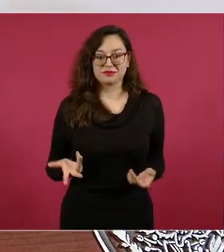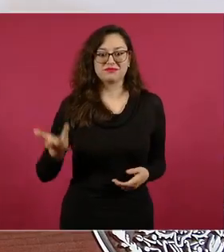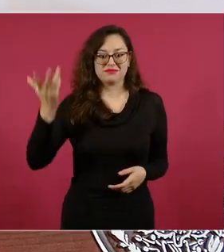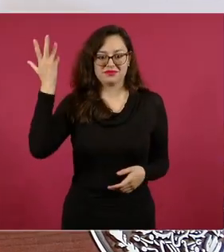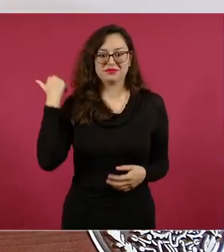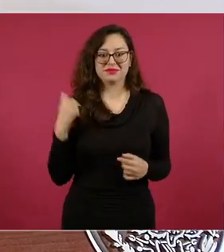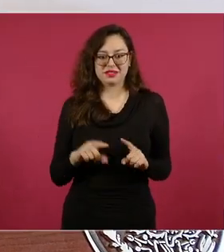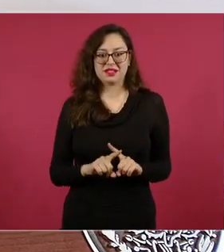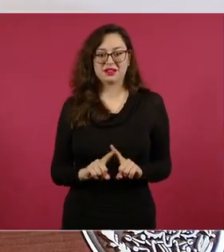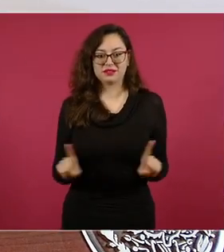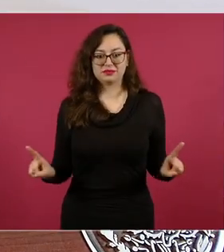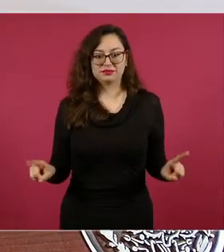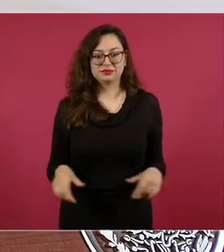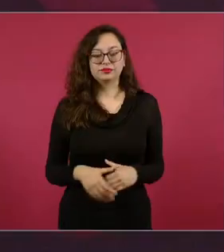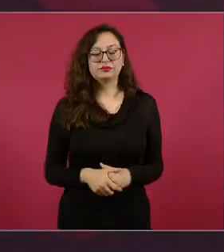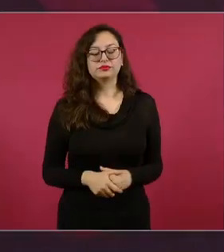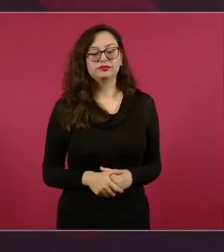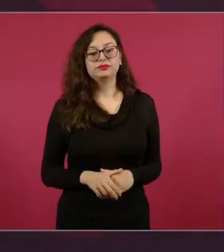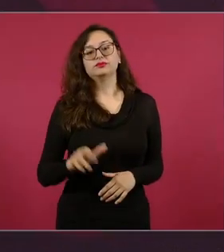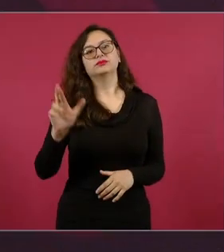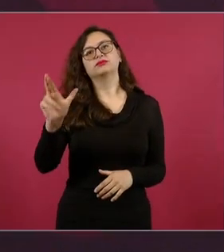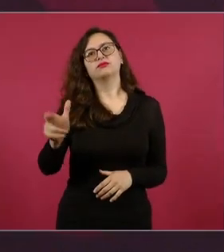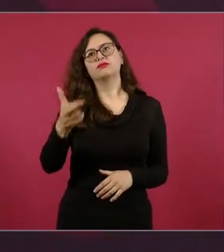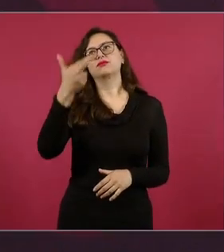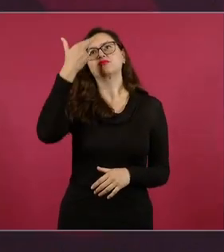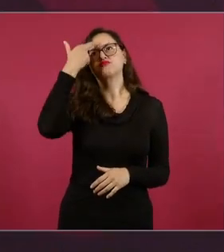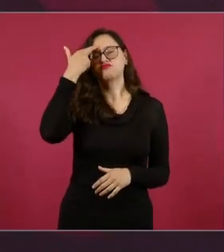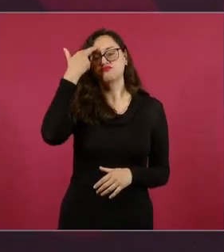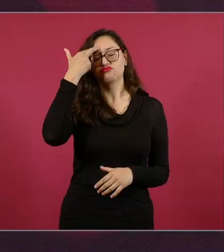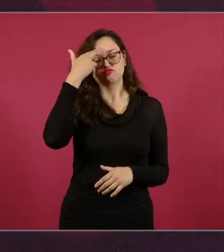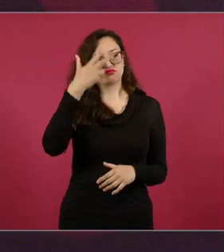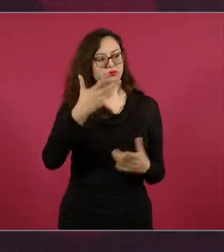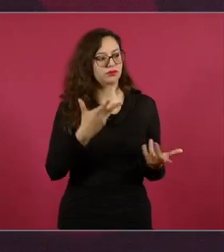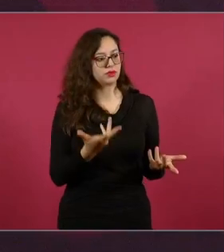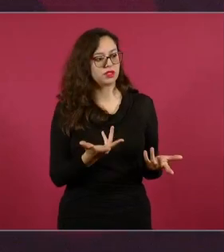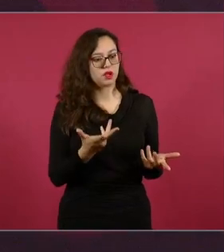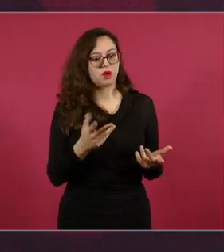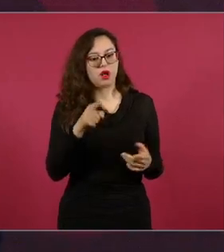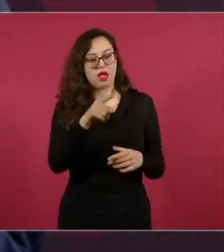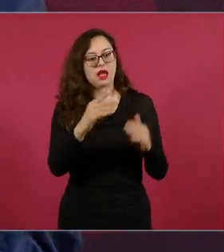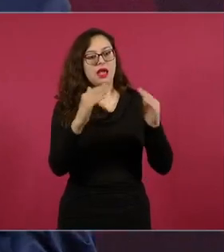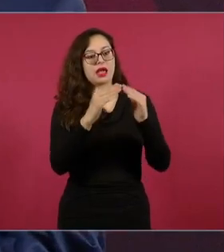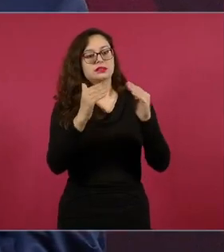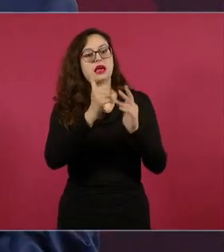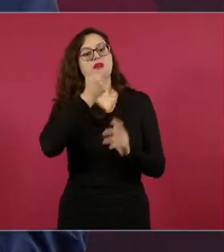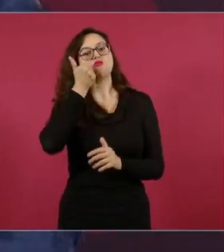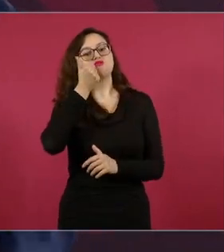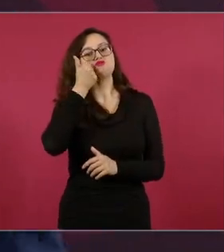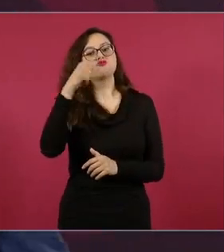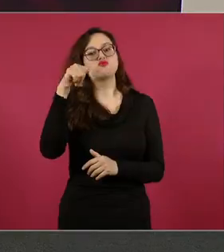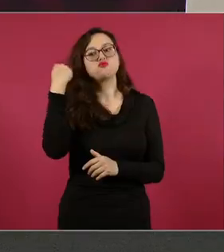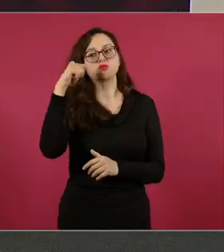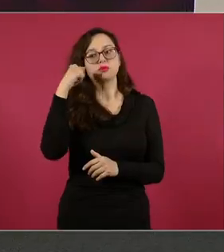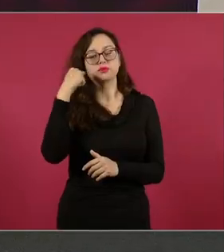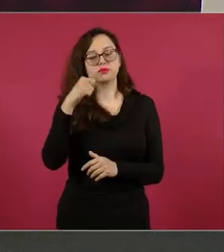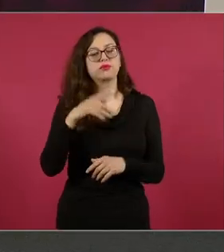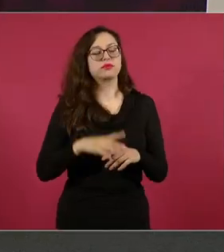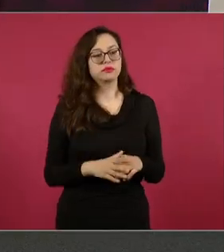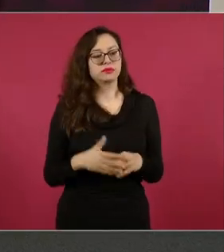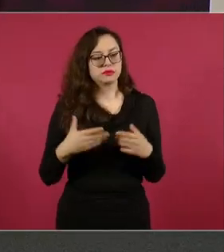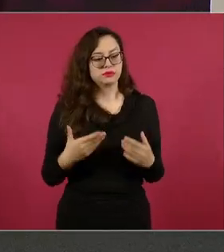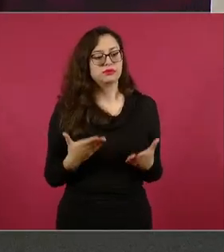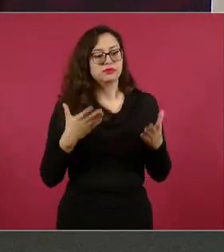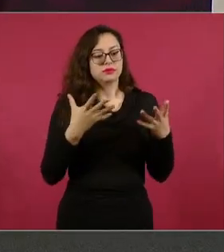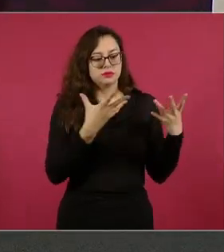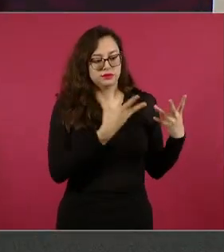Yo me acuerdo que llego a la casa del estudiante, presentamos todos nuestros documentos, vamos un día a presentar